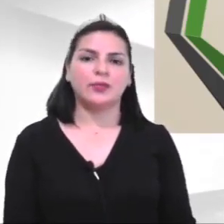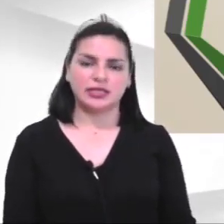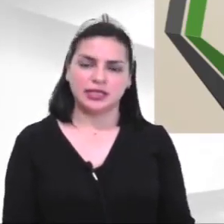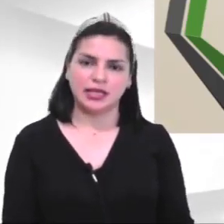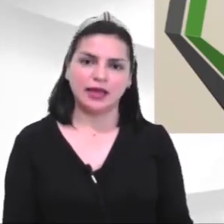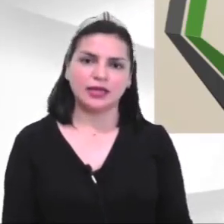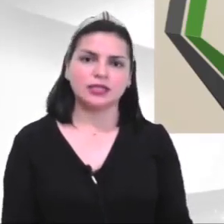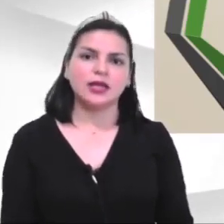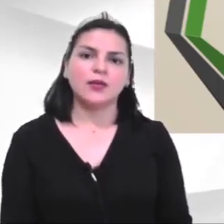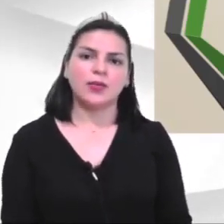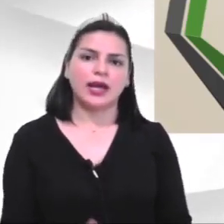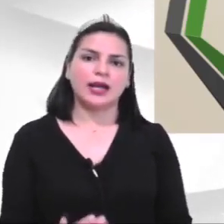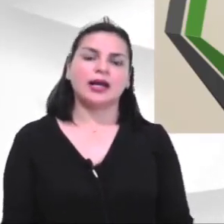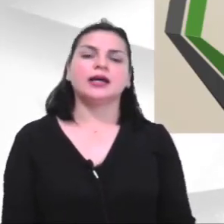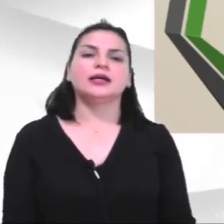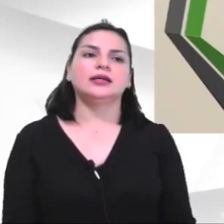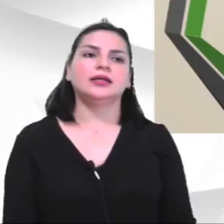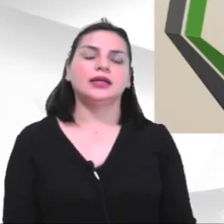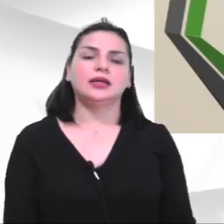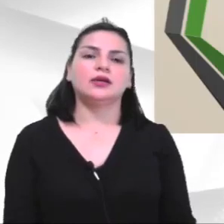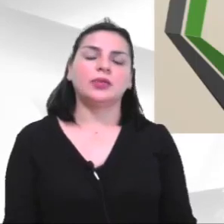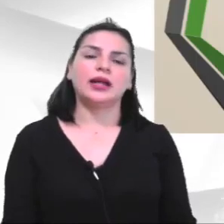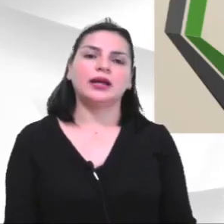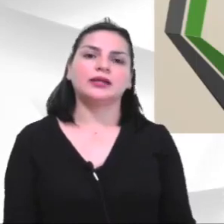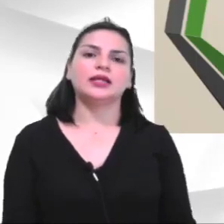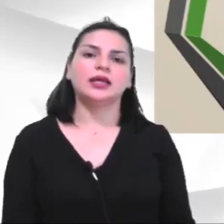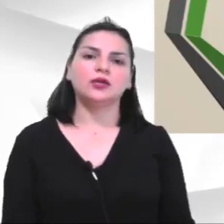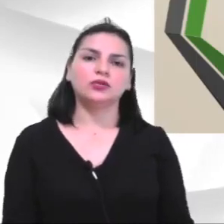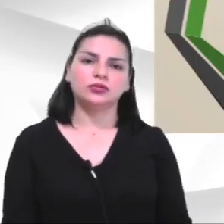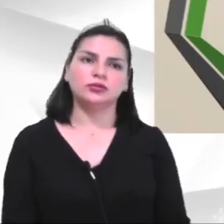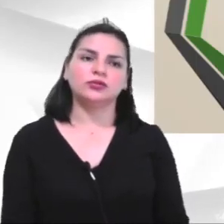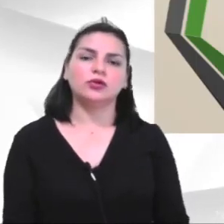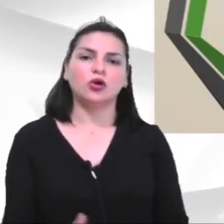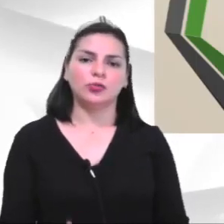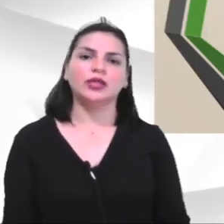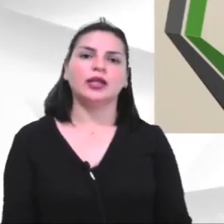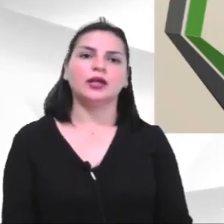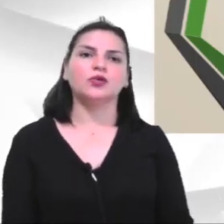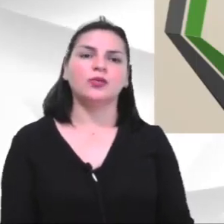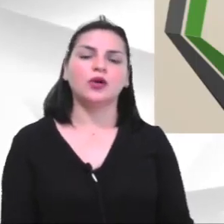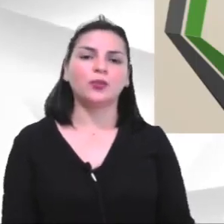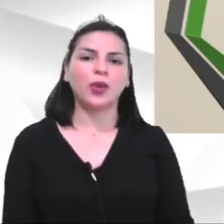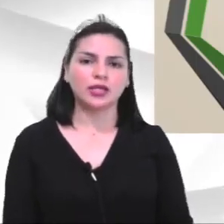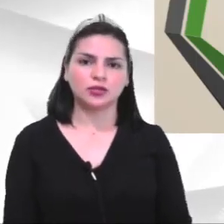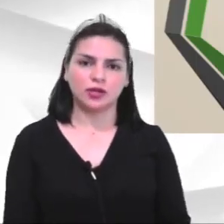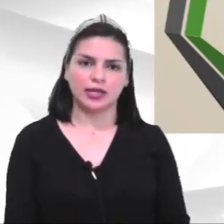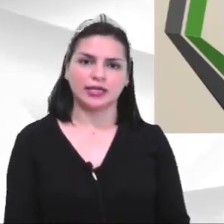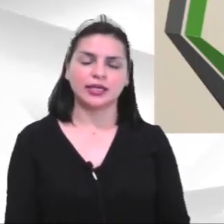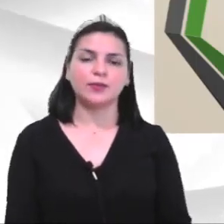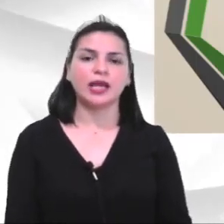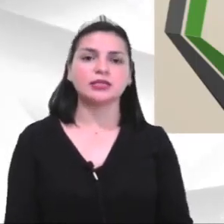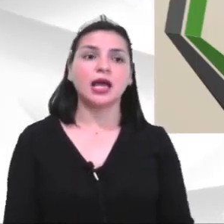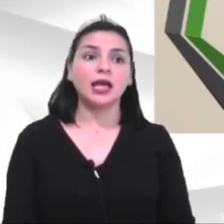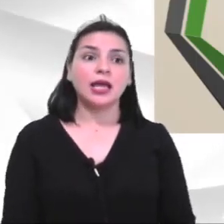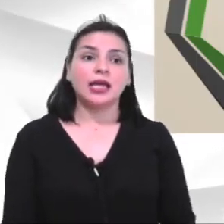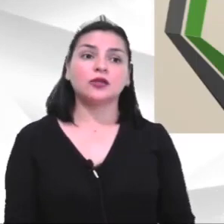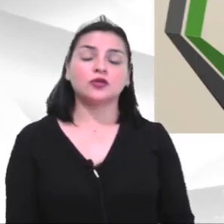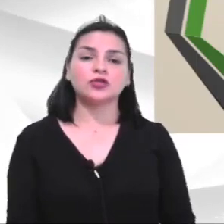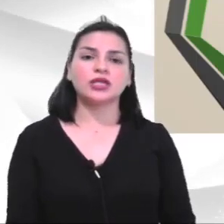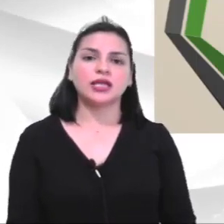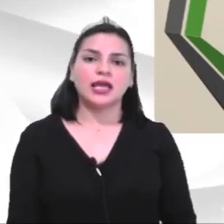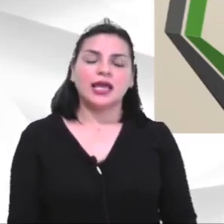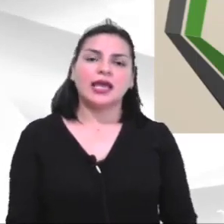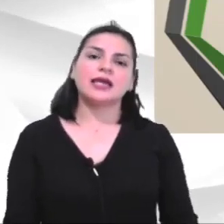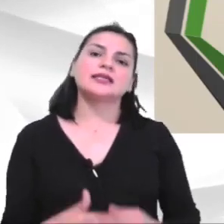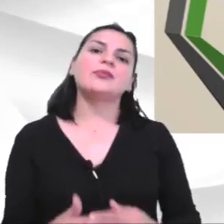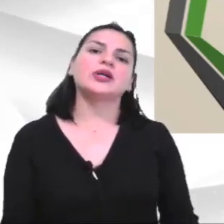tiene capacidades para tener obtener un mejor puesto en esa empresa,